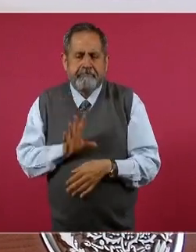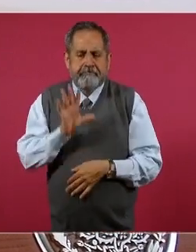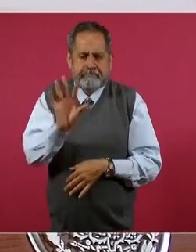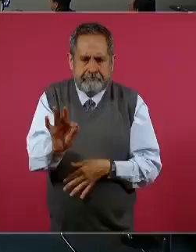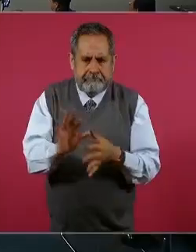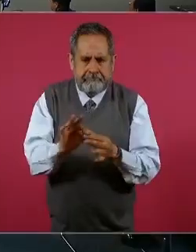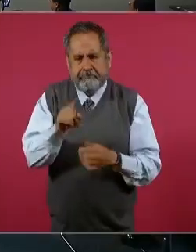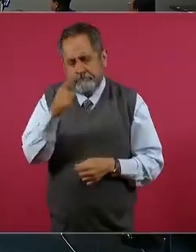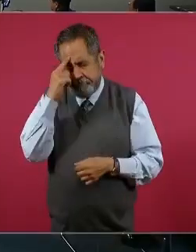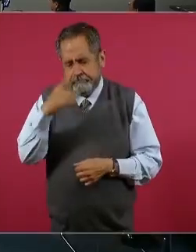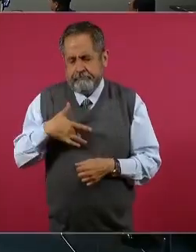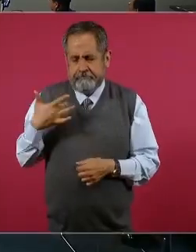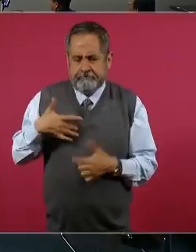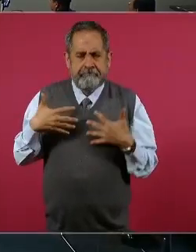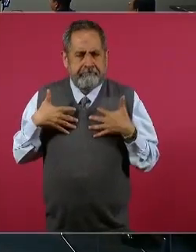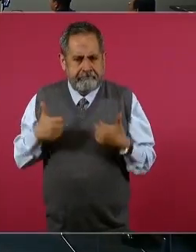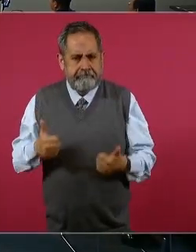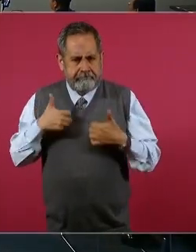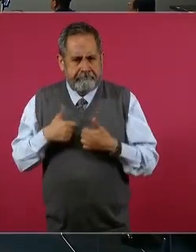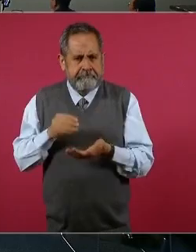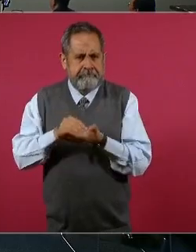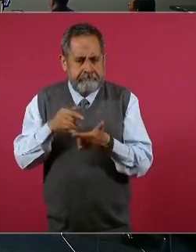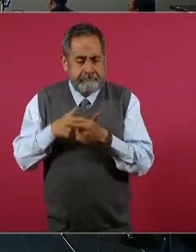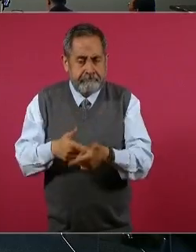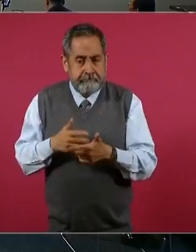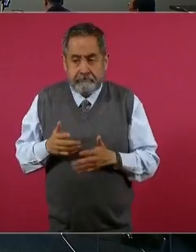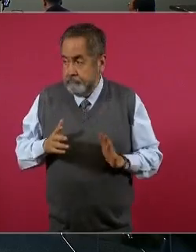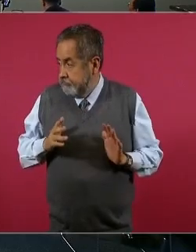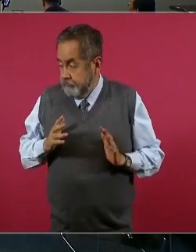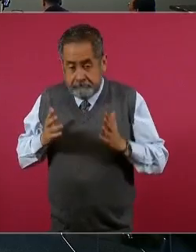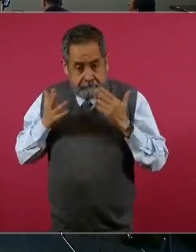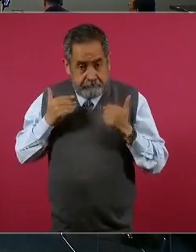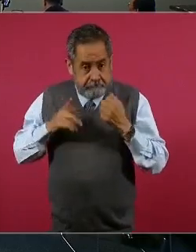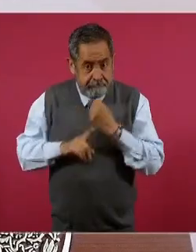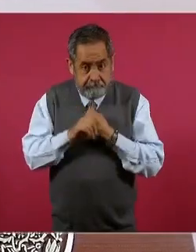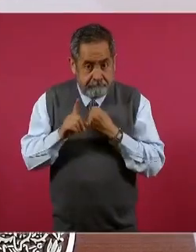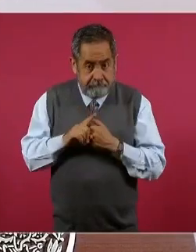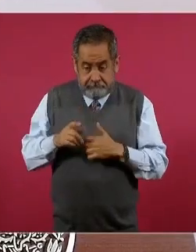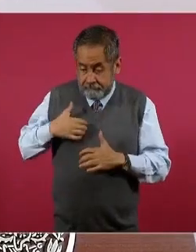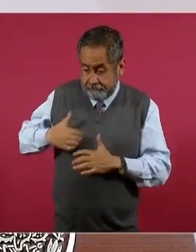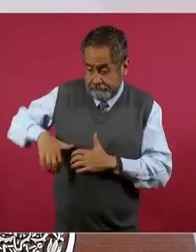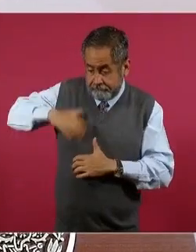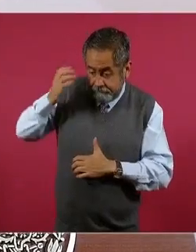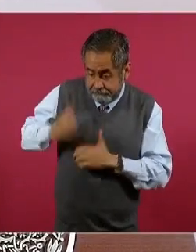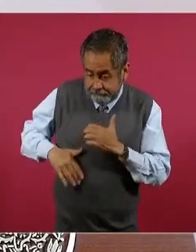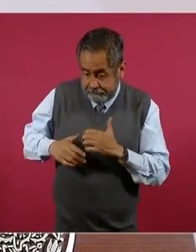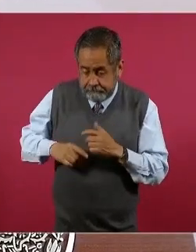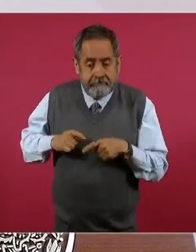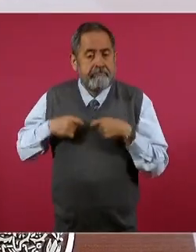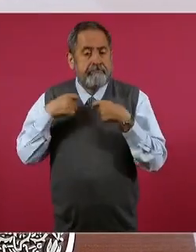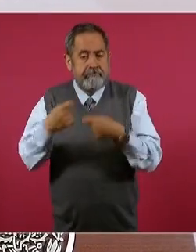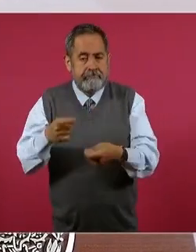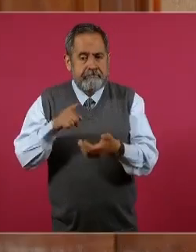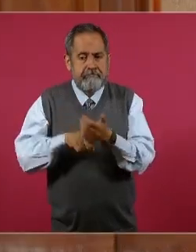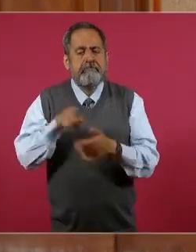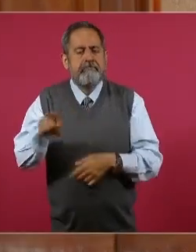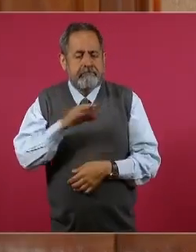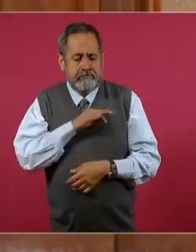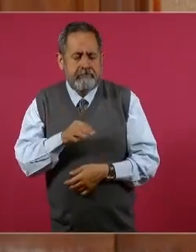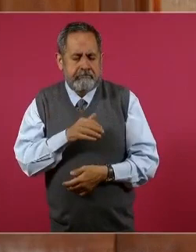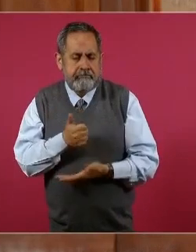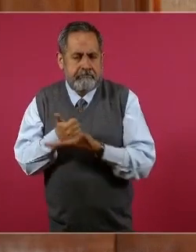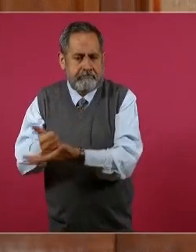Y ella es muy sensible. Y si nosotros no tenemos todos los recursos, que